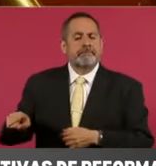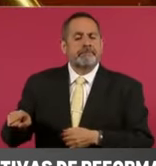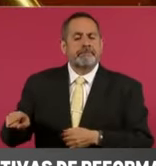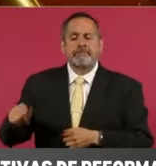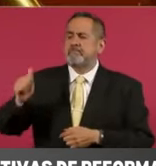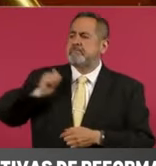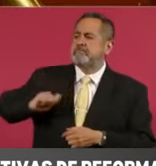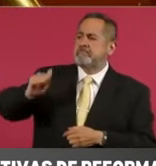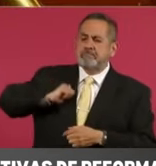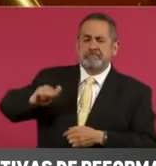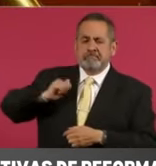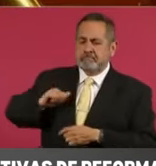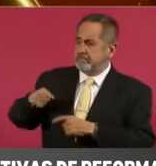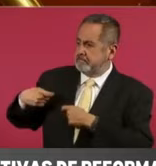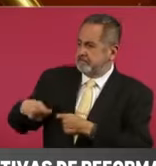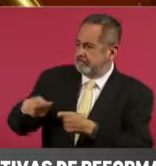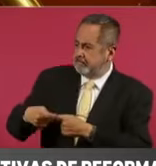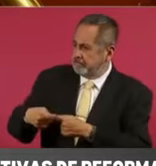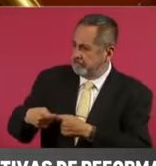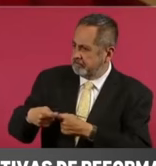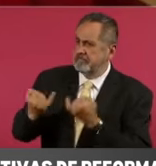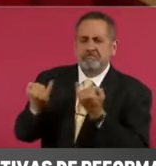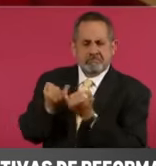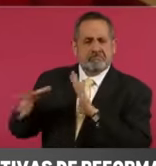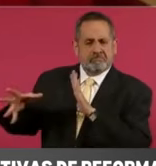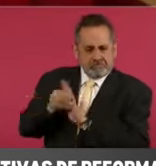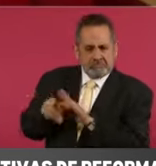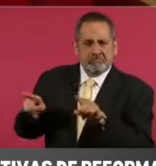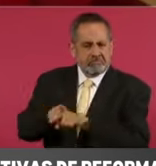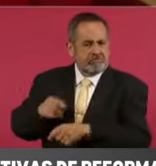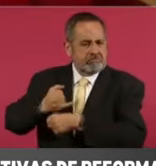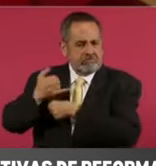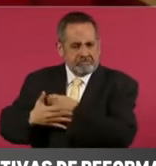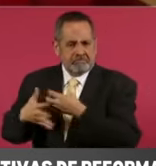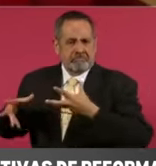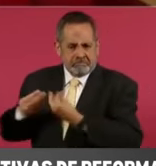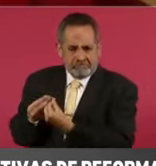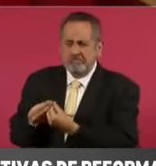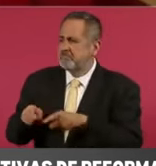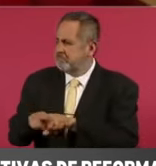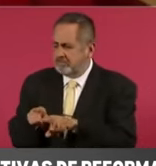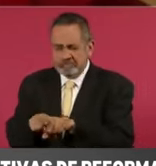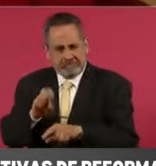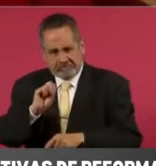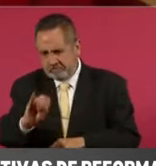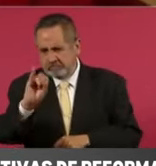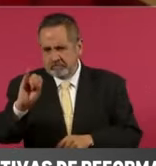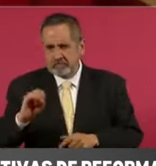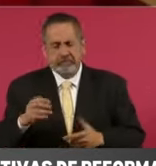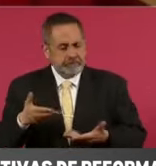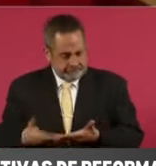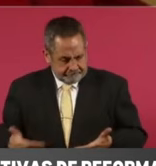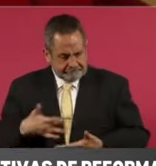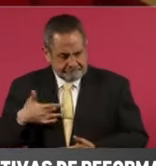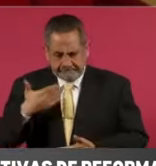nuestros antepasados, nuestros héroes, nuestros mártires. Estoy